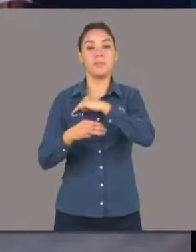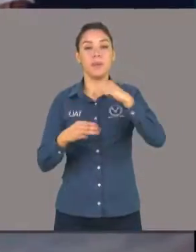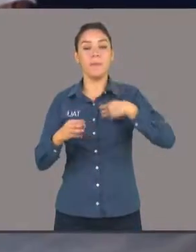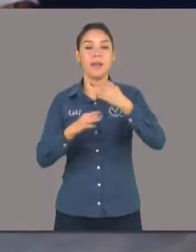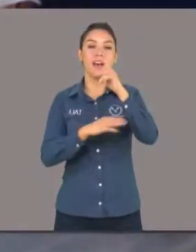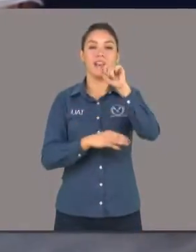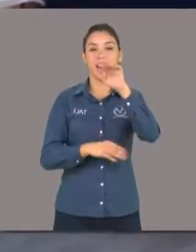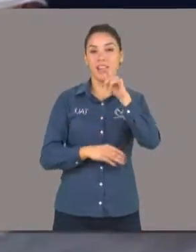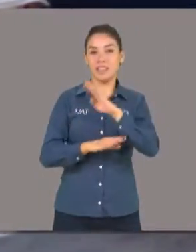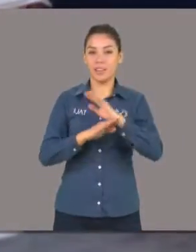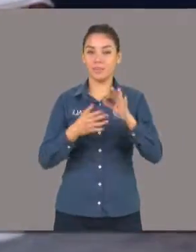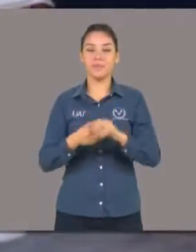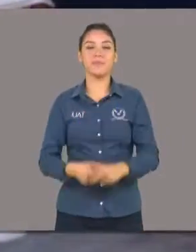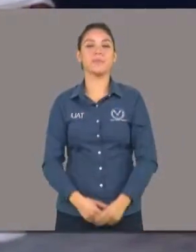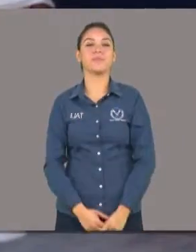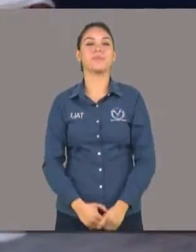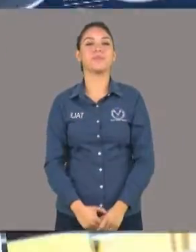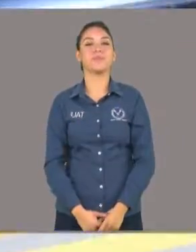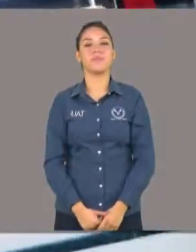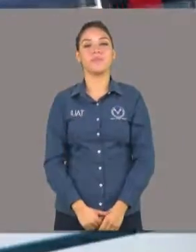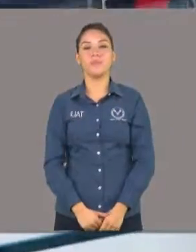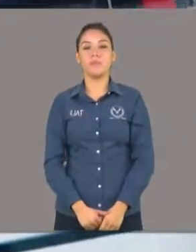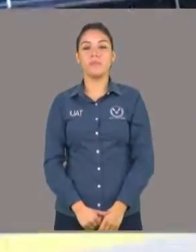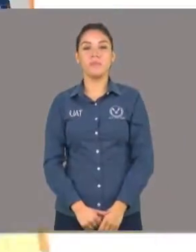karatekas del Centro Universitario de la UAD.